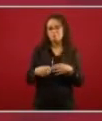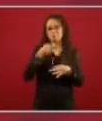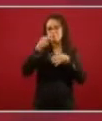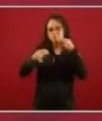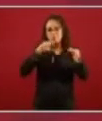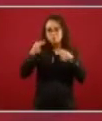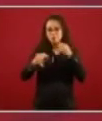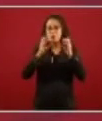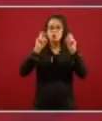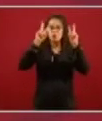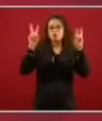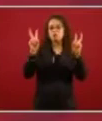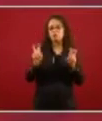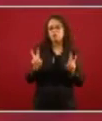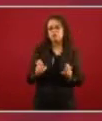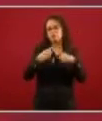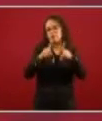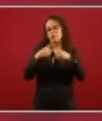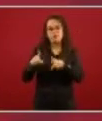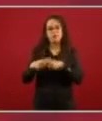noticias o temas.